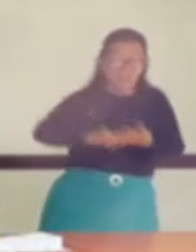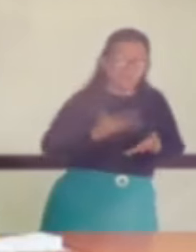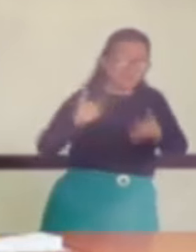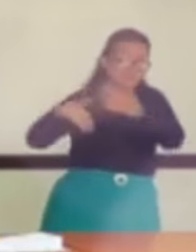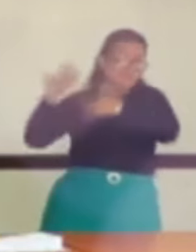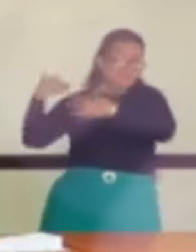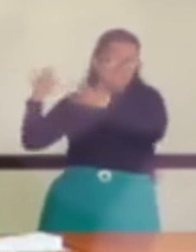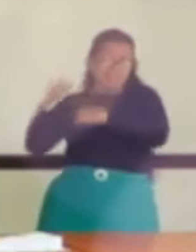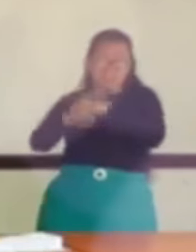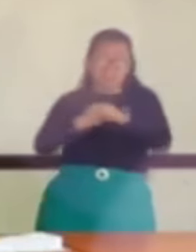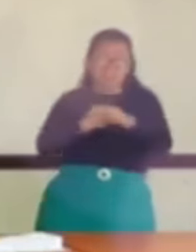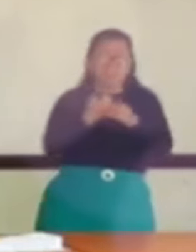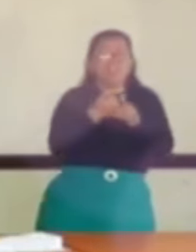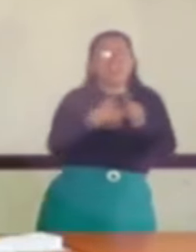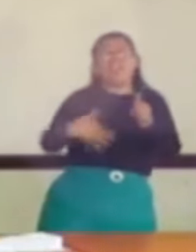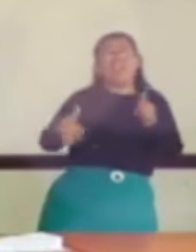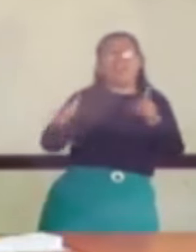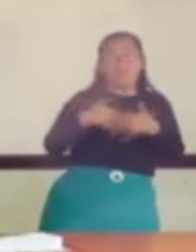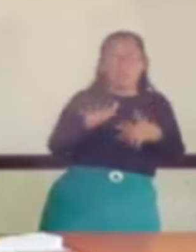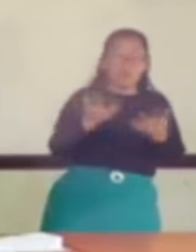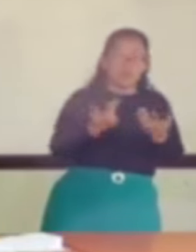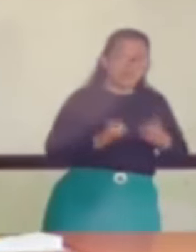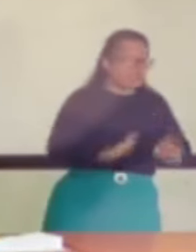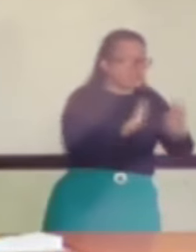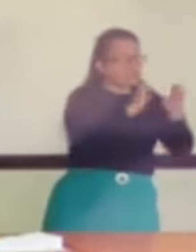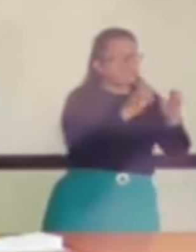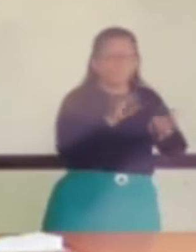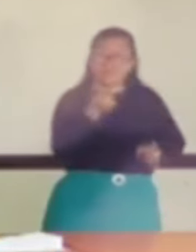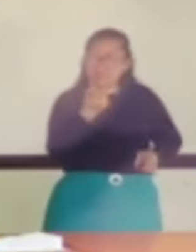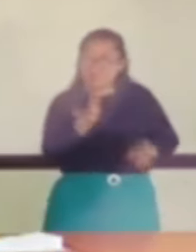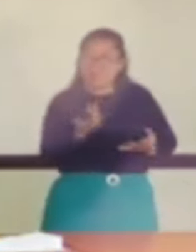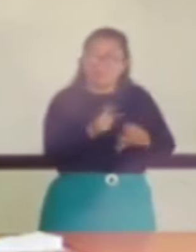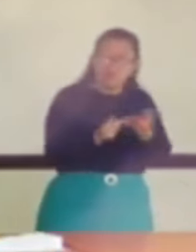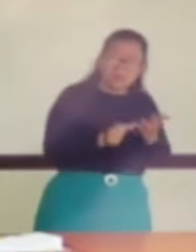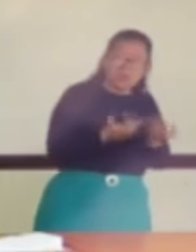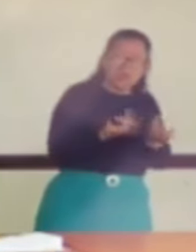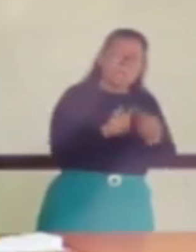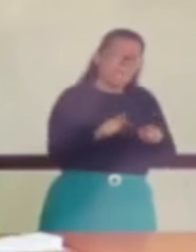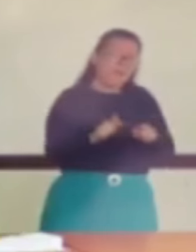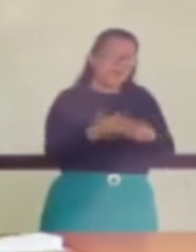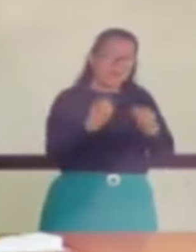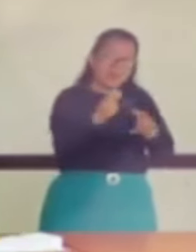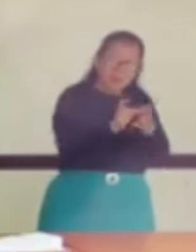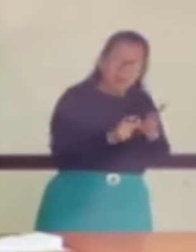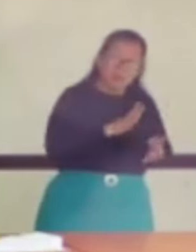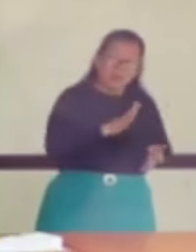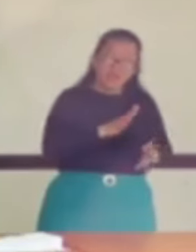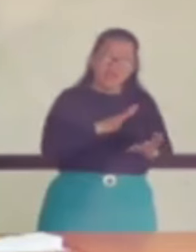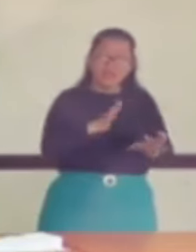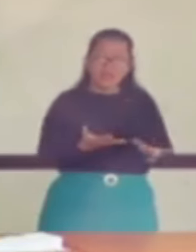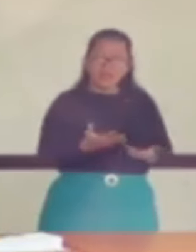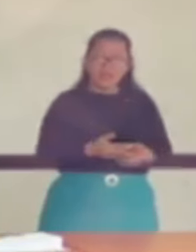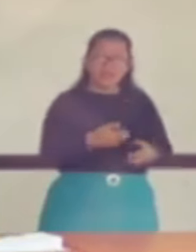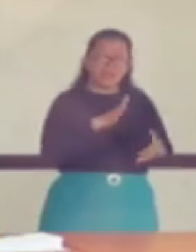hace décadas, no solo en infraestructura, pero también en abastecimiento. Entre los múltiples factores que implican o